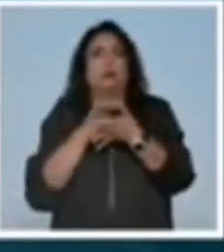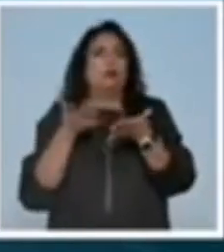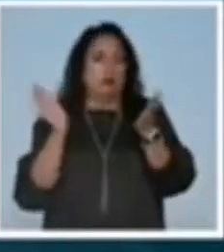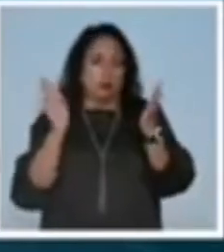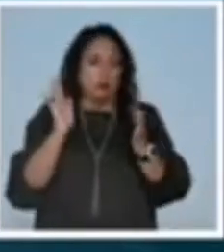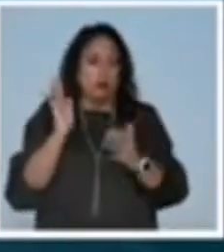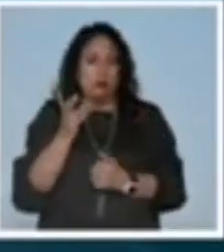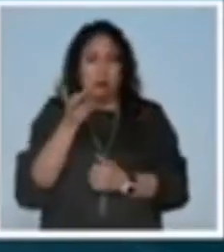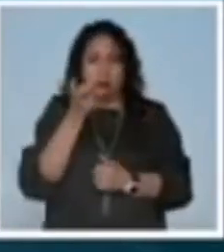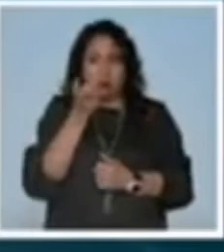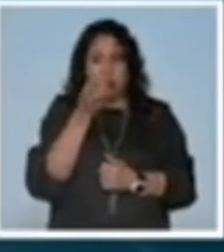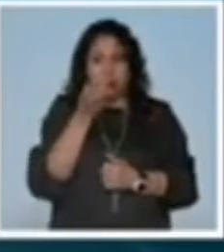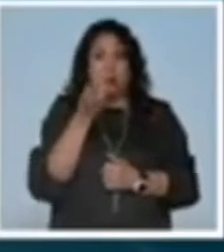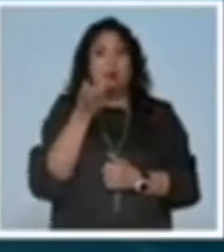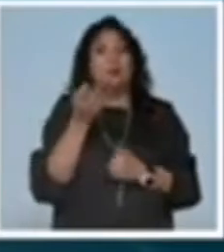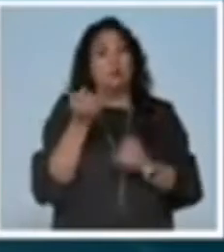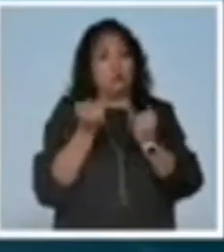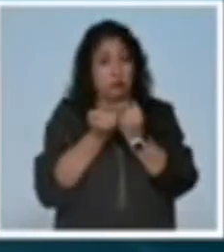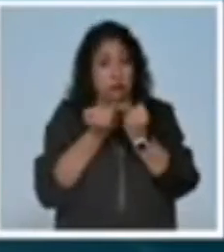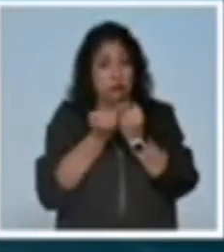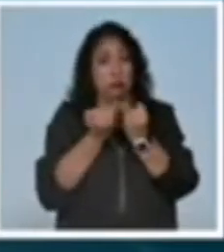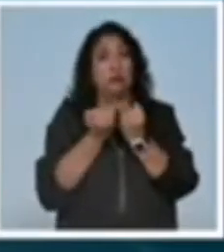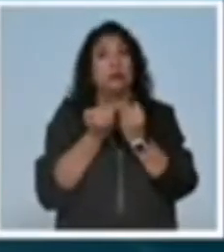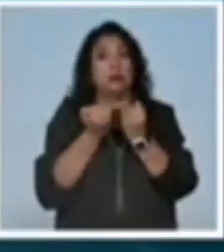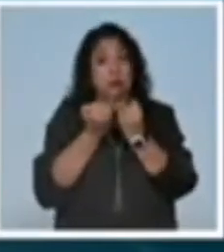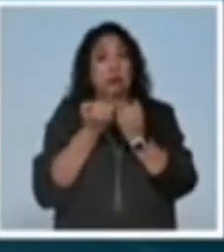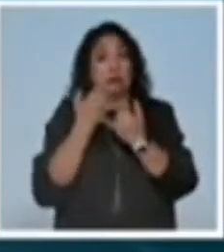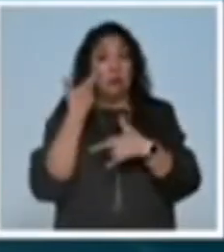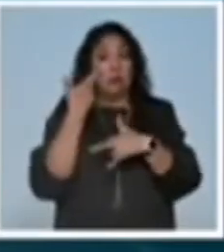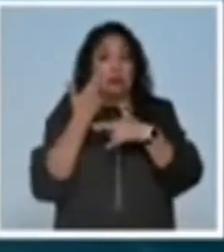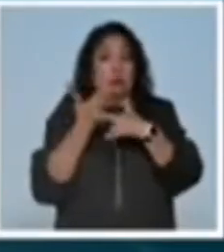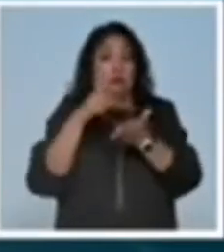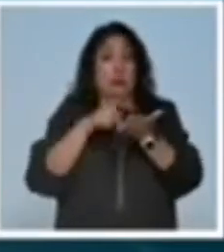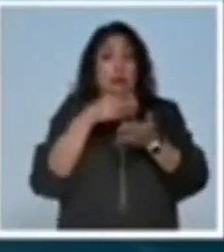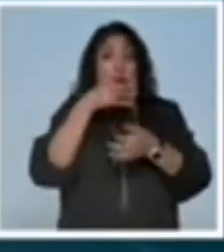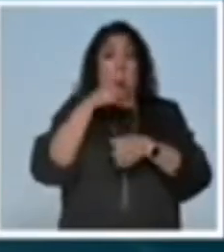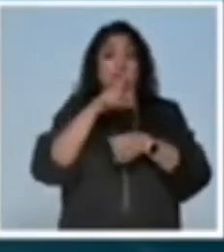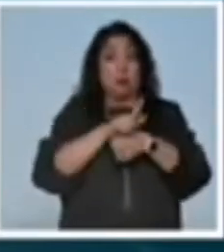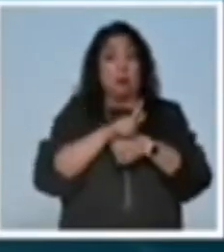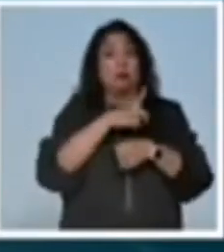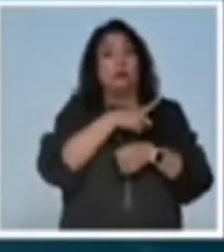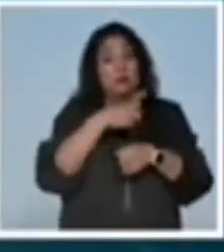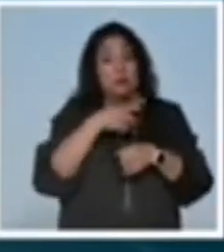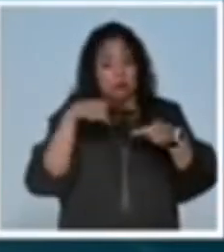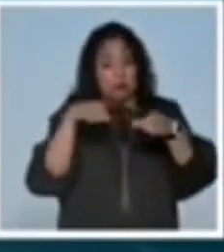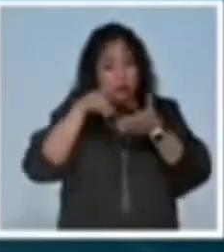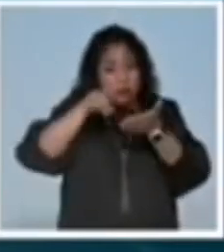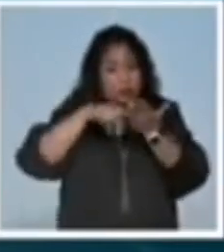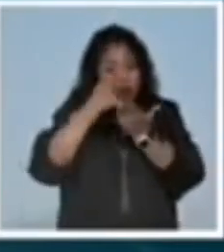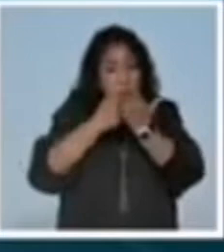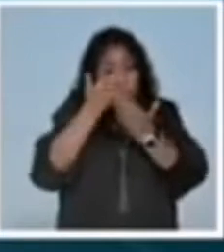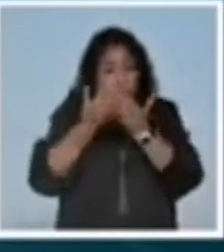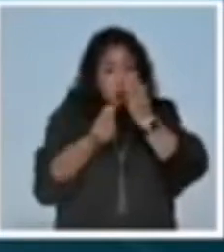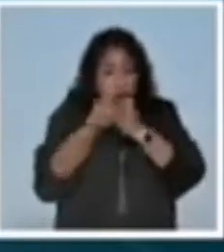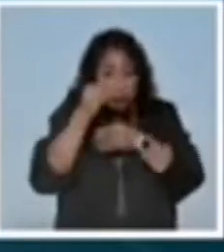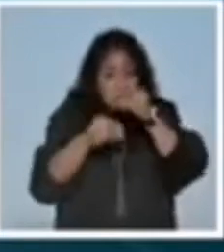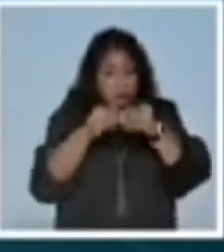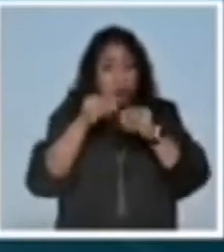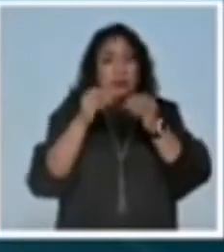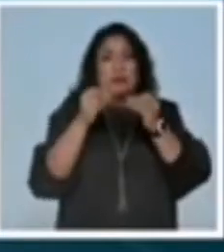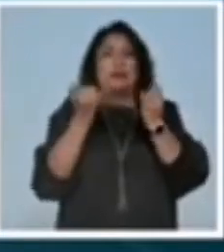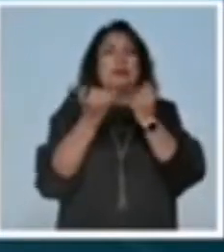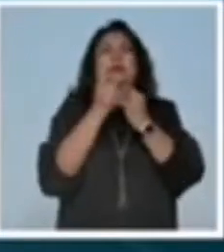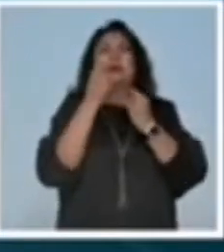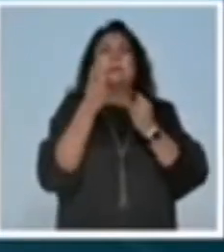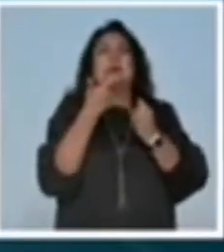pues esto que también es un papel de los festivales, como funcionar como incubadora de proyectos, ¿no? O como echarle